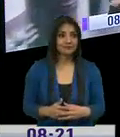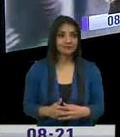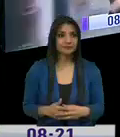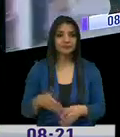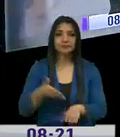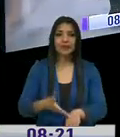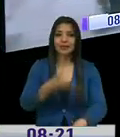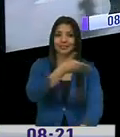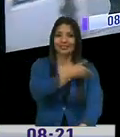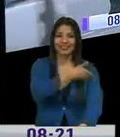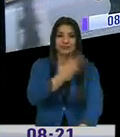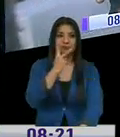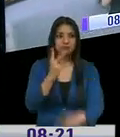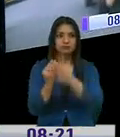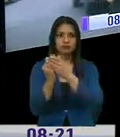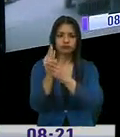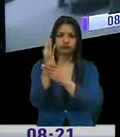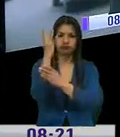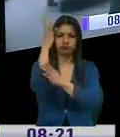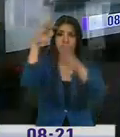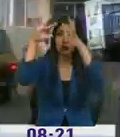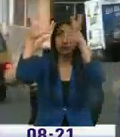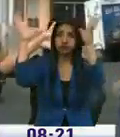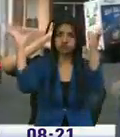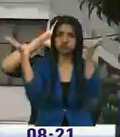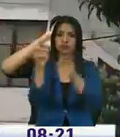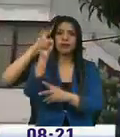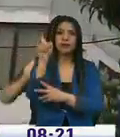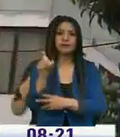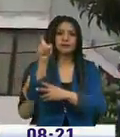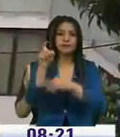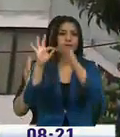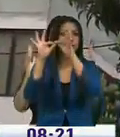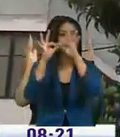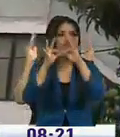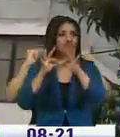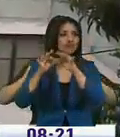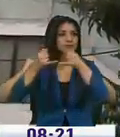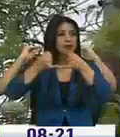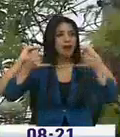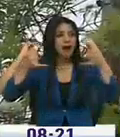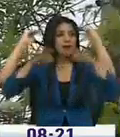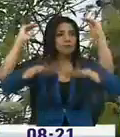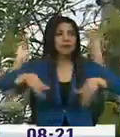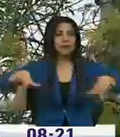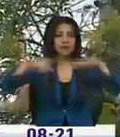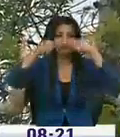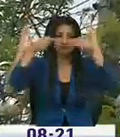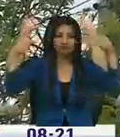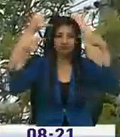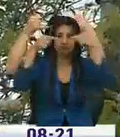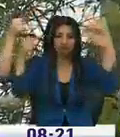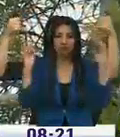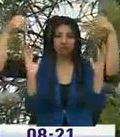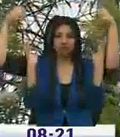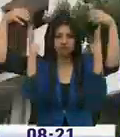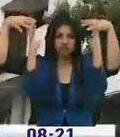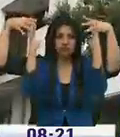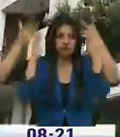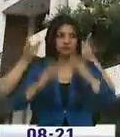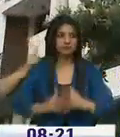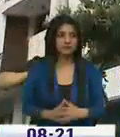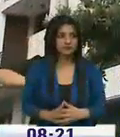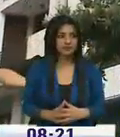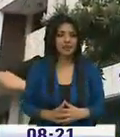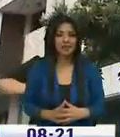estaban. Grandes, altos, necesitaban urgente intervención, se estaban juntando con los cables y esto podía ocasionar más de un problema. Nos escribieron, nos